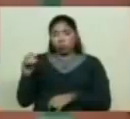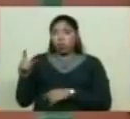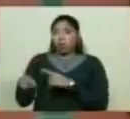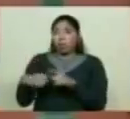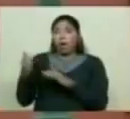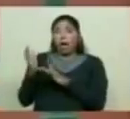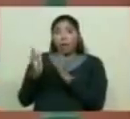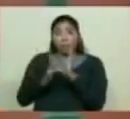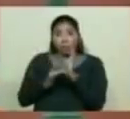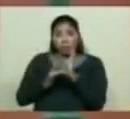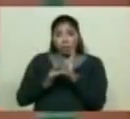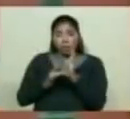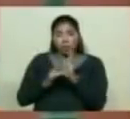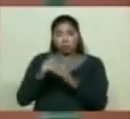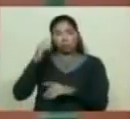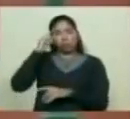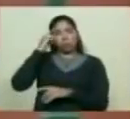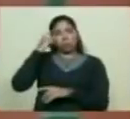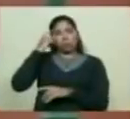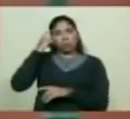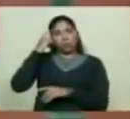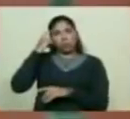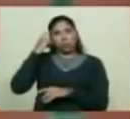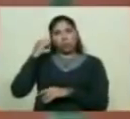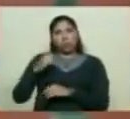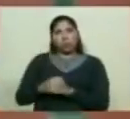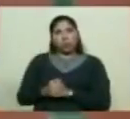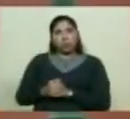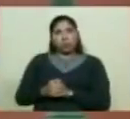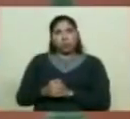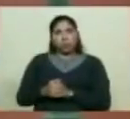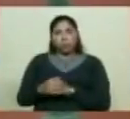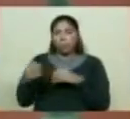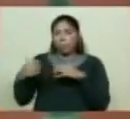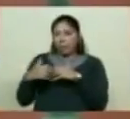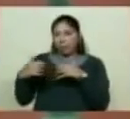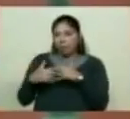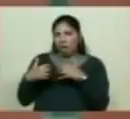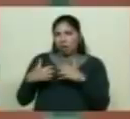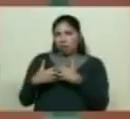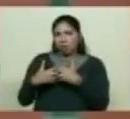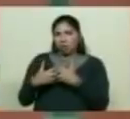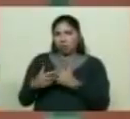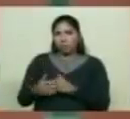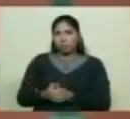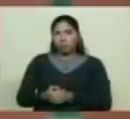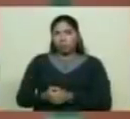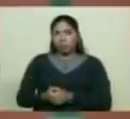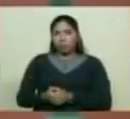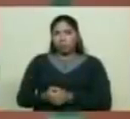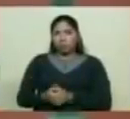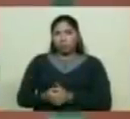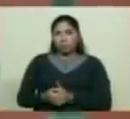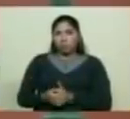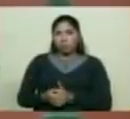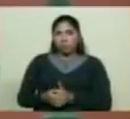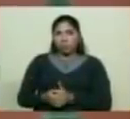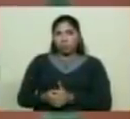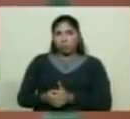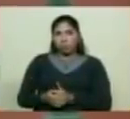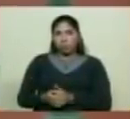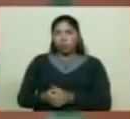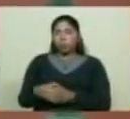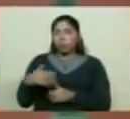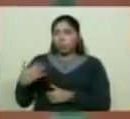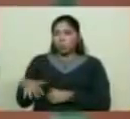abrir la batalla de las queseras del medio vuelvan caras que fue otro punto de inflexión